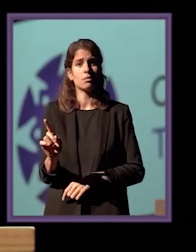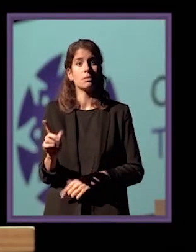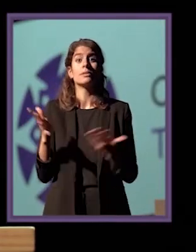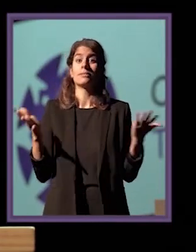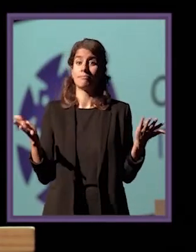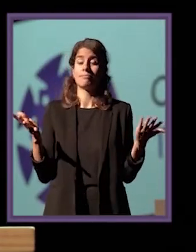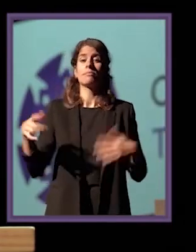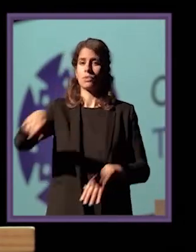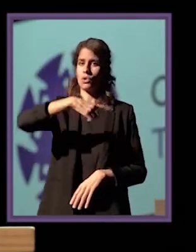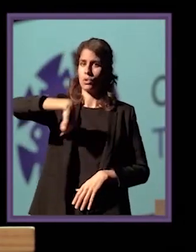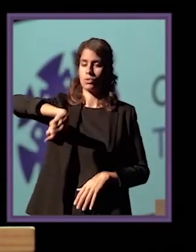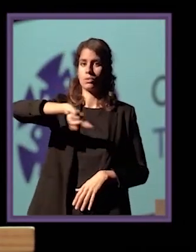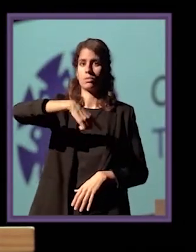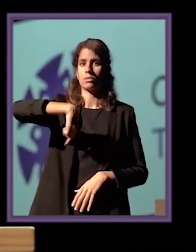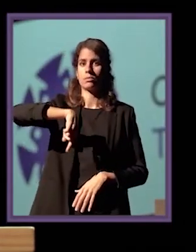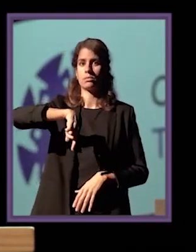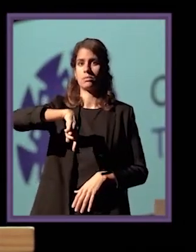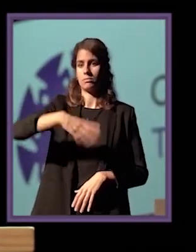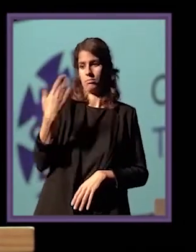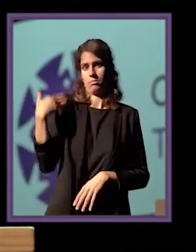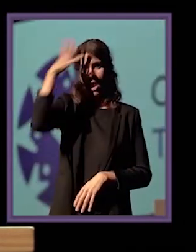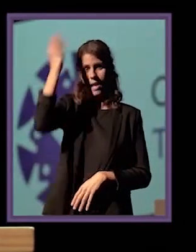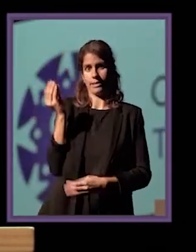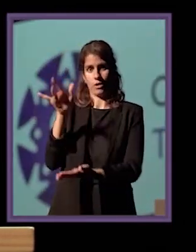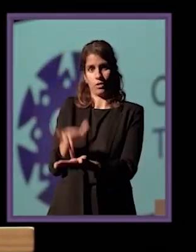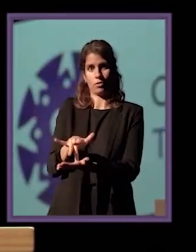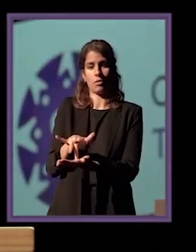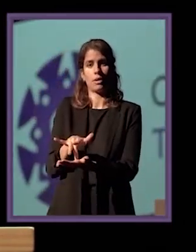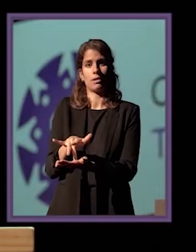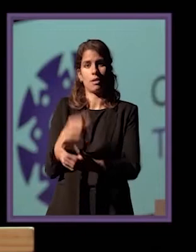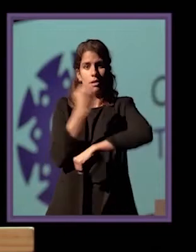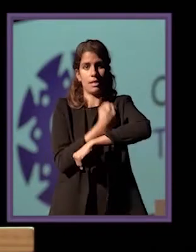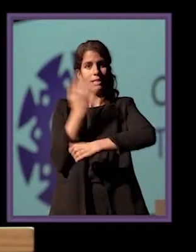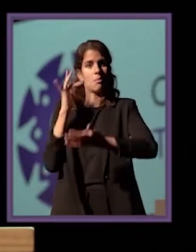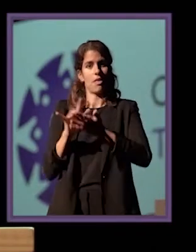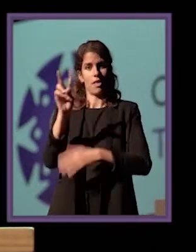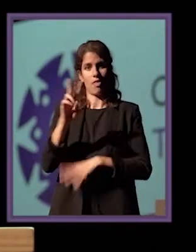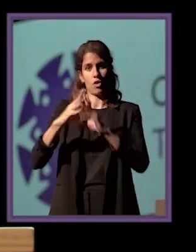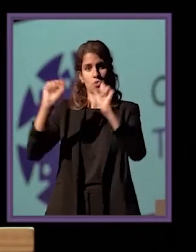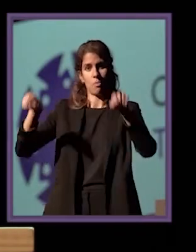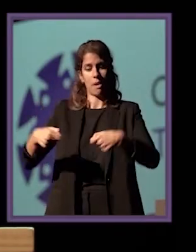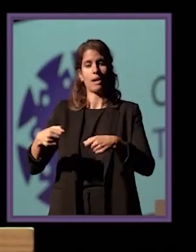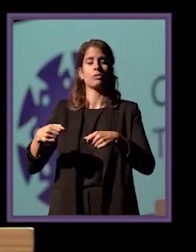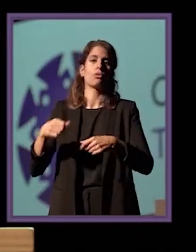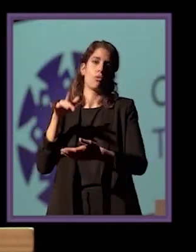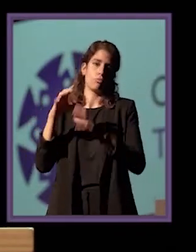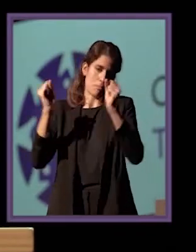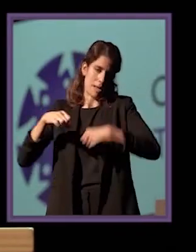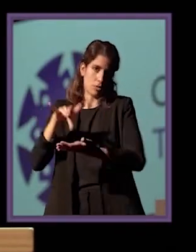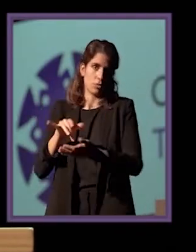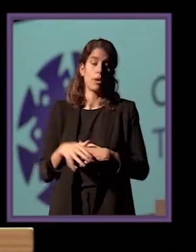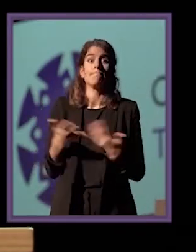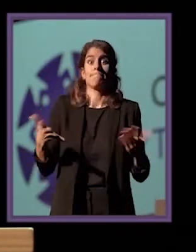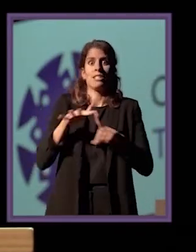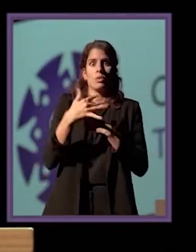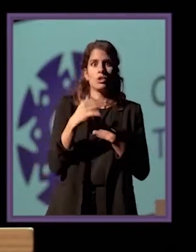esta ocasión, decía en Lanzarote, tenemos la oportunidad que se ha adelantado, producida por la crisis sanitaria y